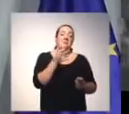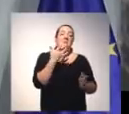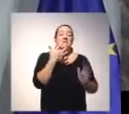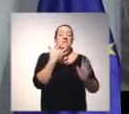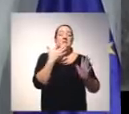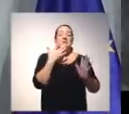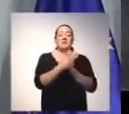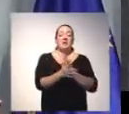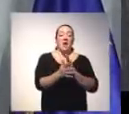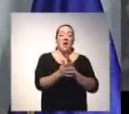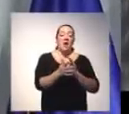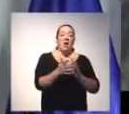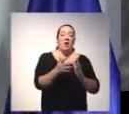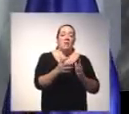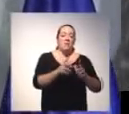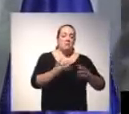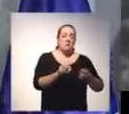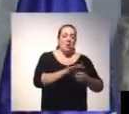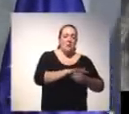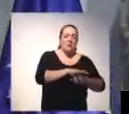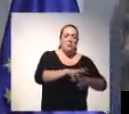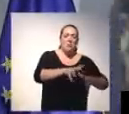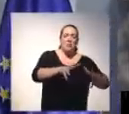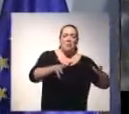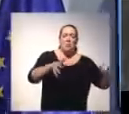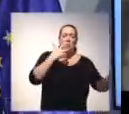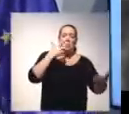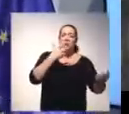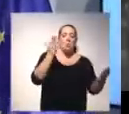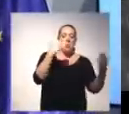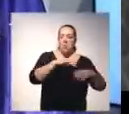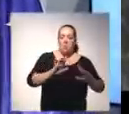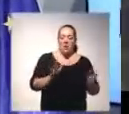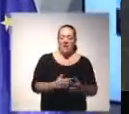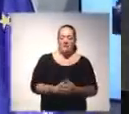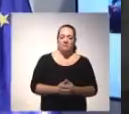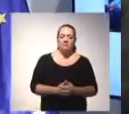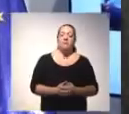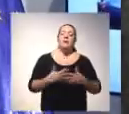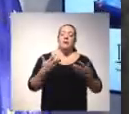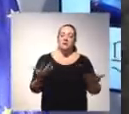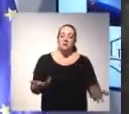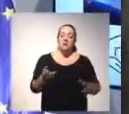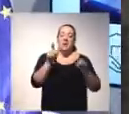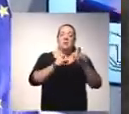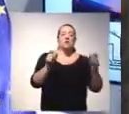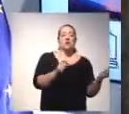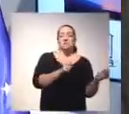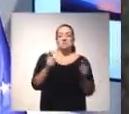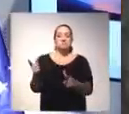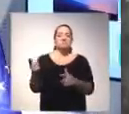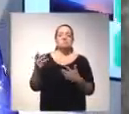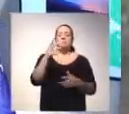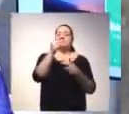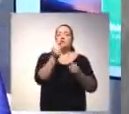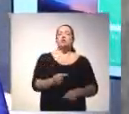aumento notable en la superficie de afección por parte de las coladas. En cuanto a los albergados, tenemos un total